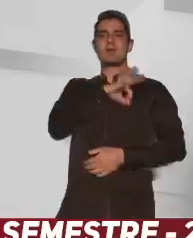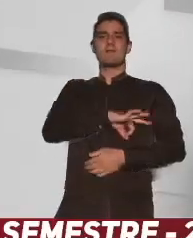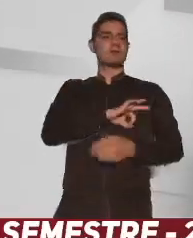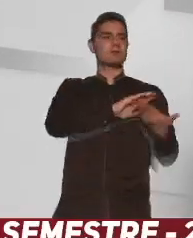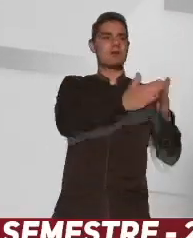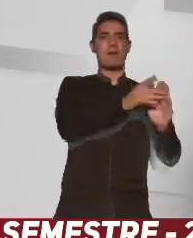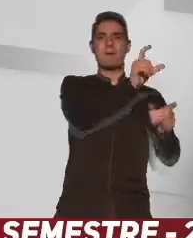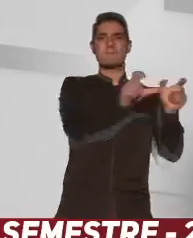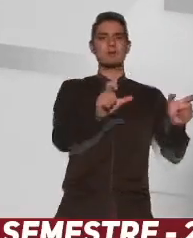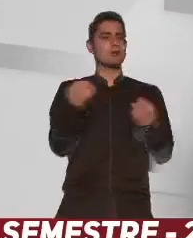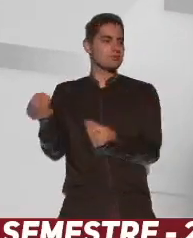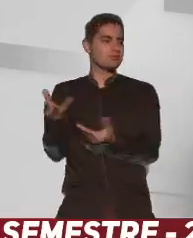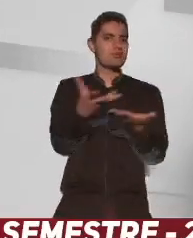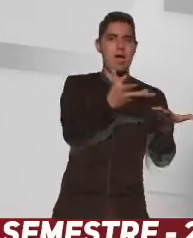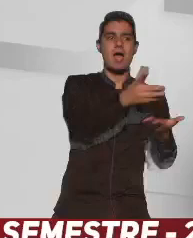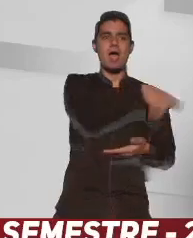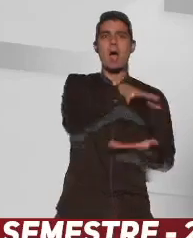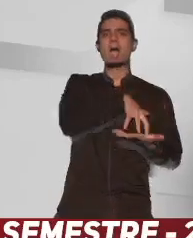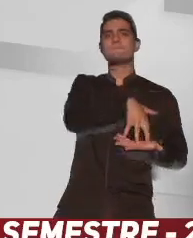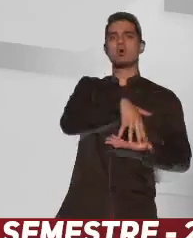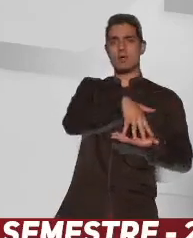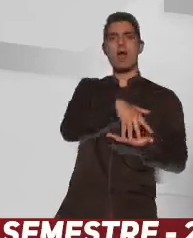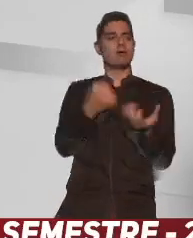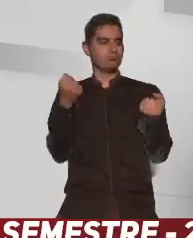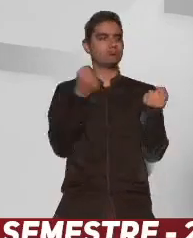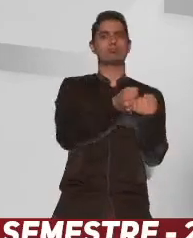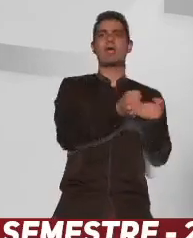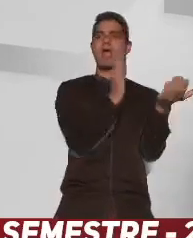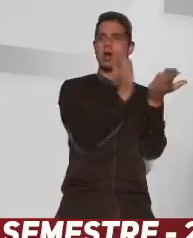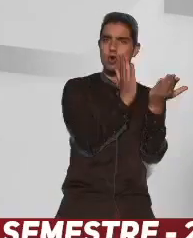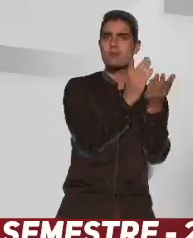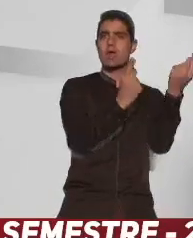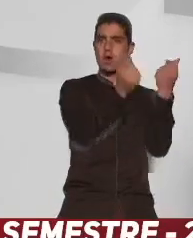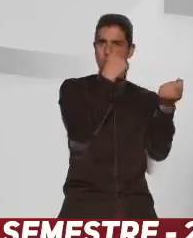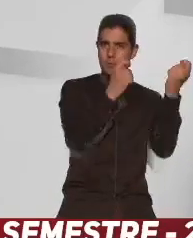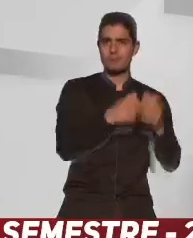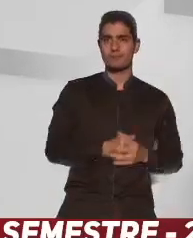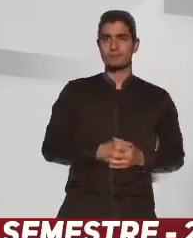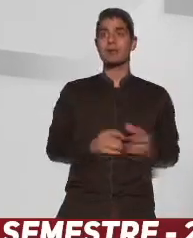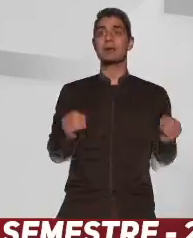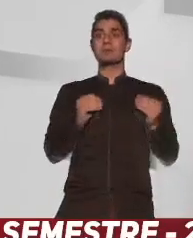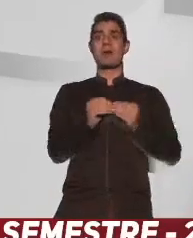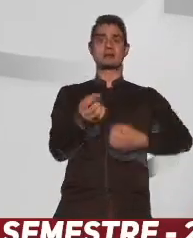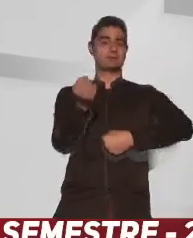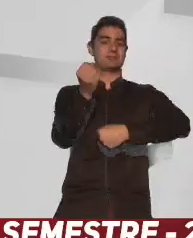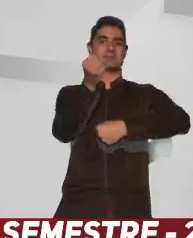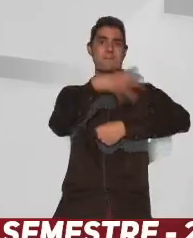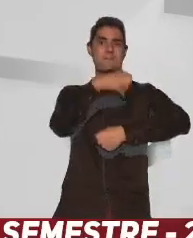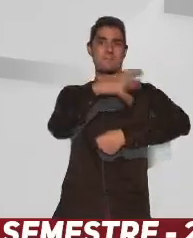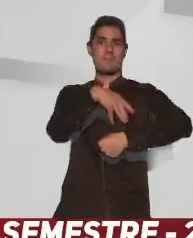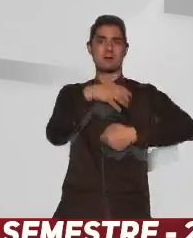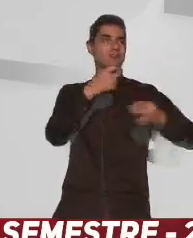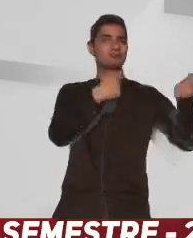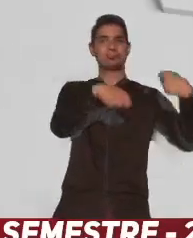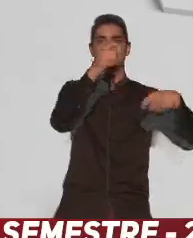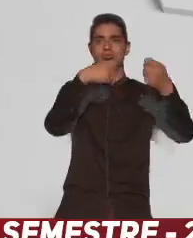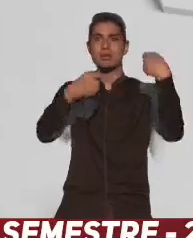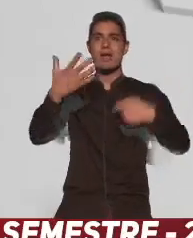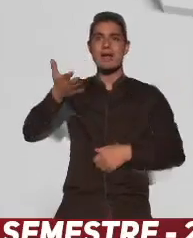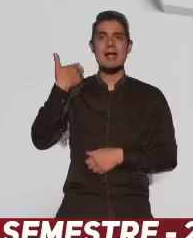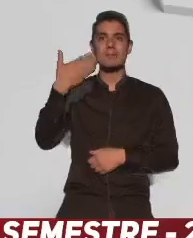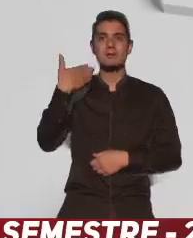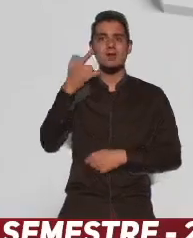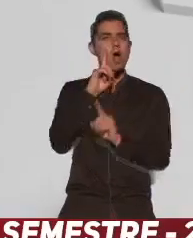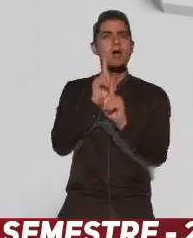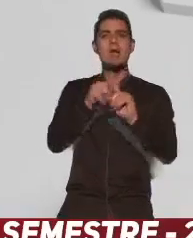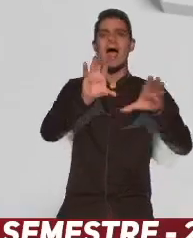vulnerable. Se realizaron 25 mercados campesinos donde se logró que asociaciones productoras y microempresarios de zonas